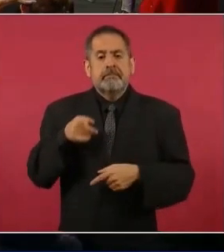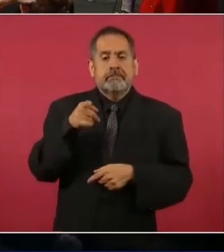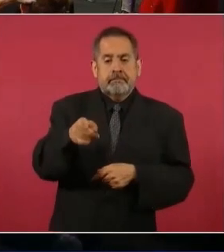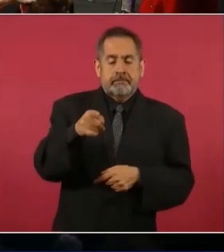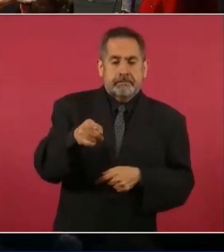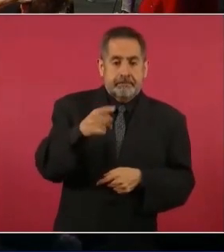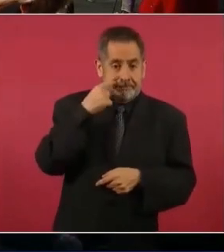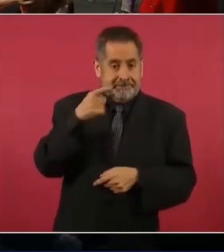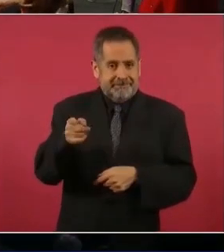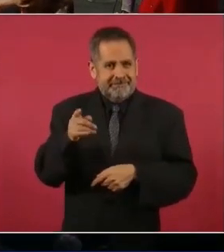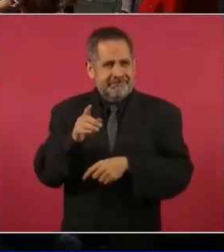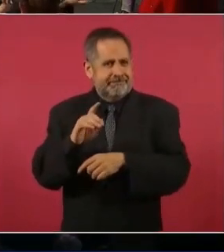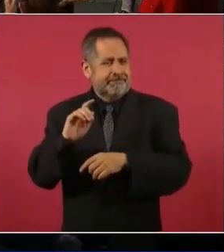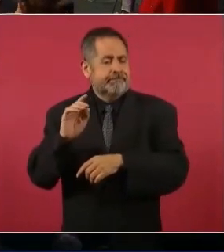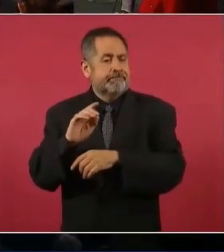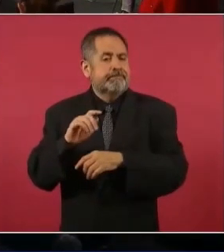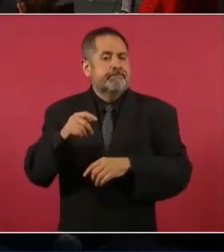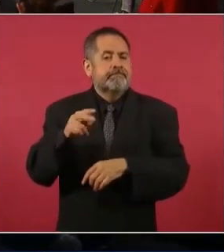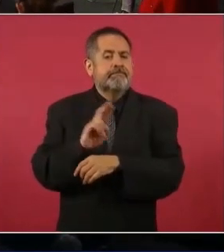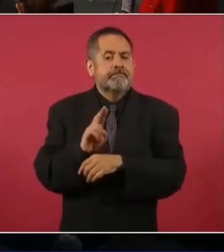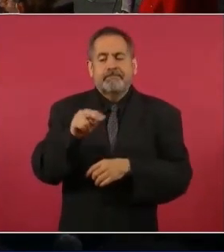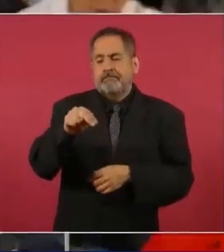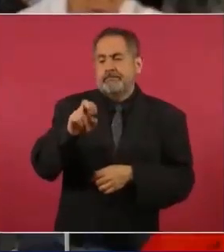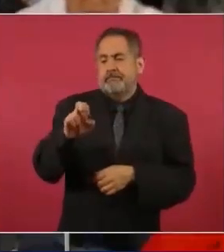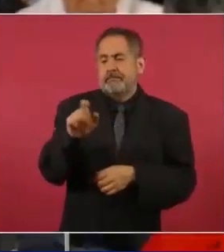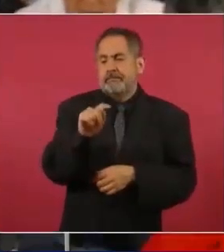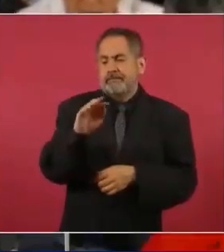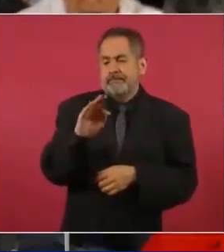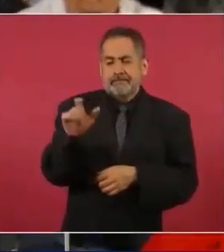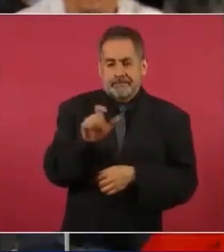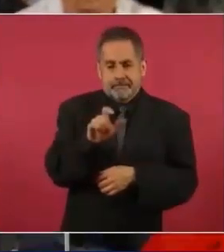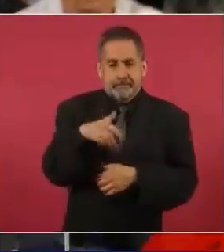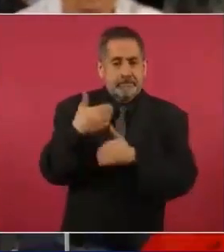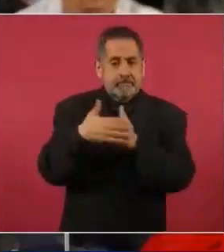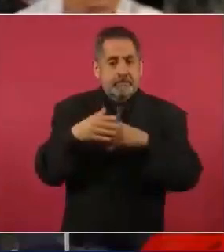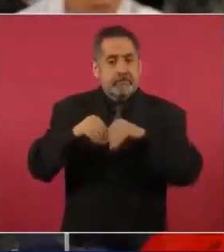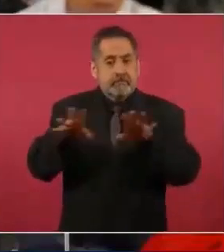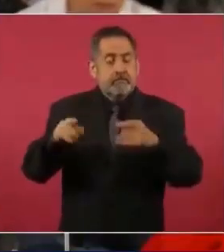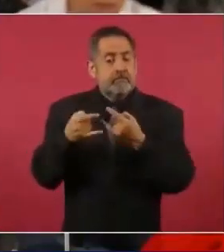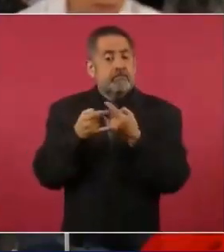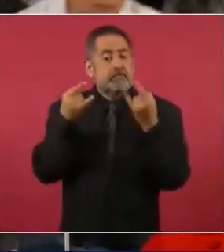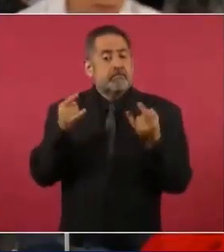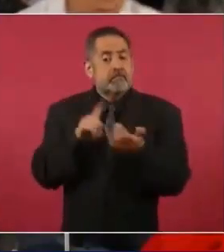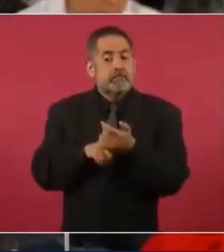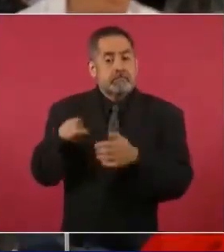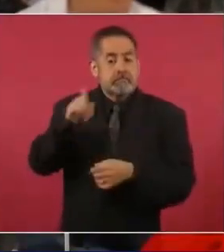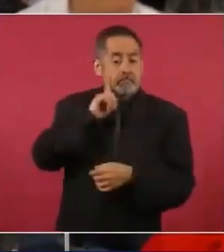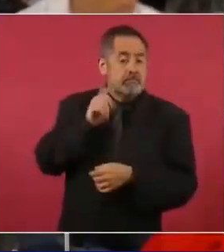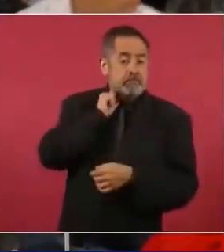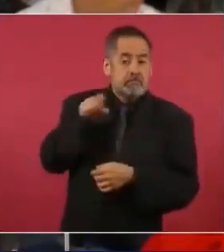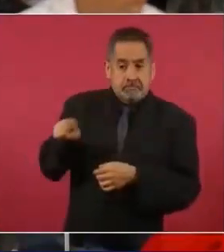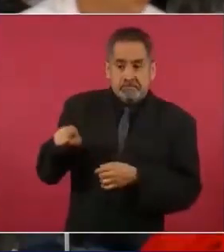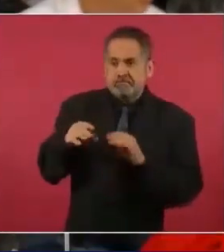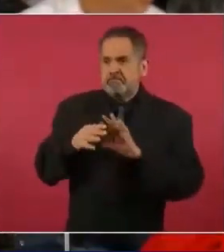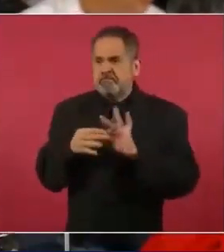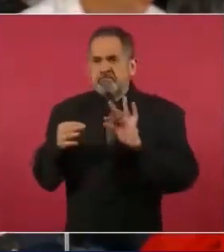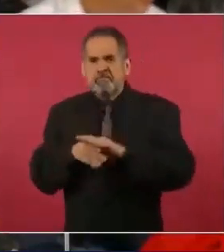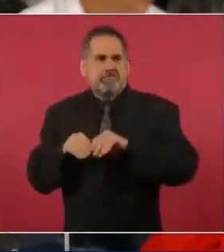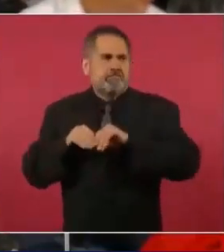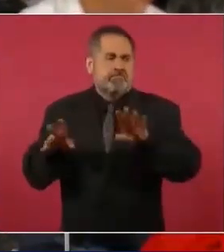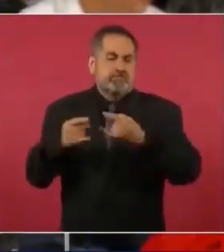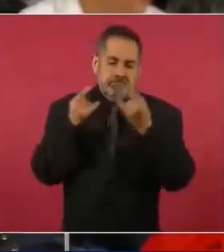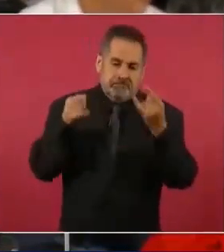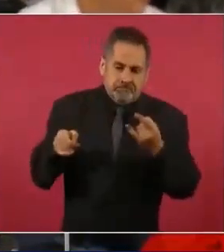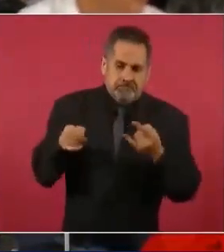que Netflix va a sacar su serie, su historia de la senadora. Así es